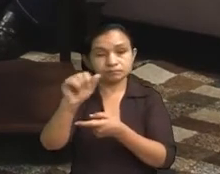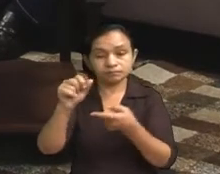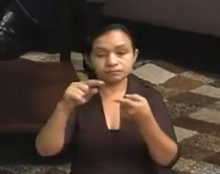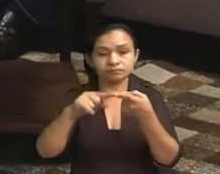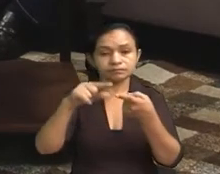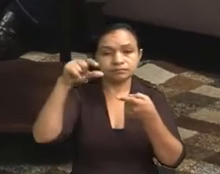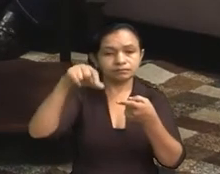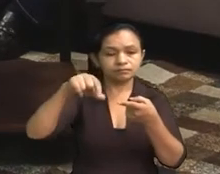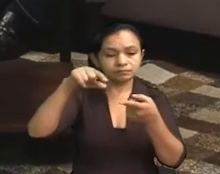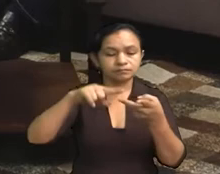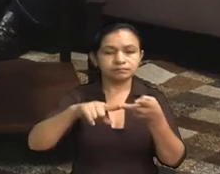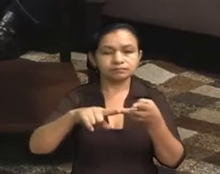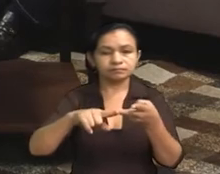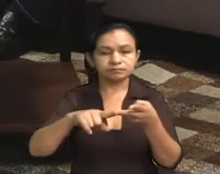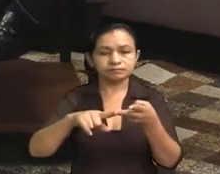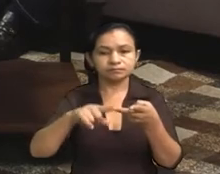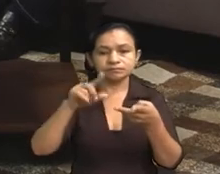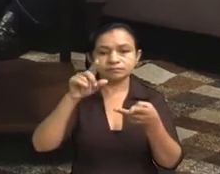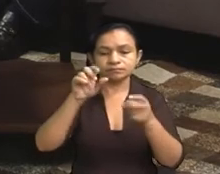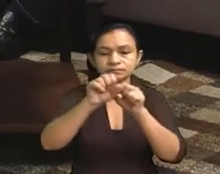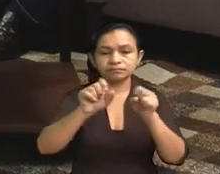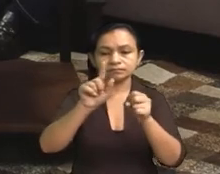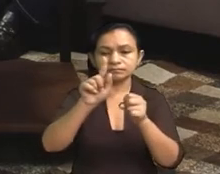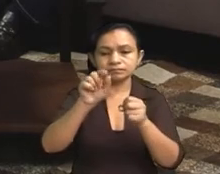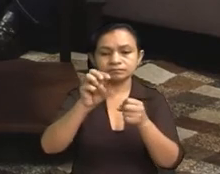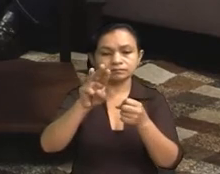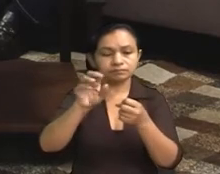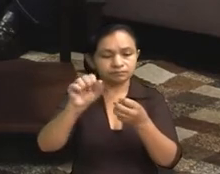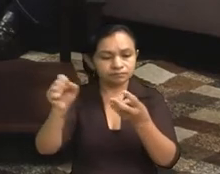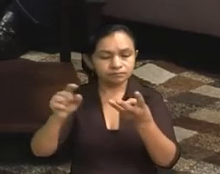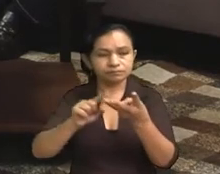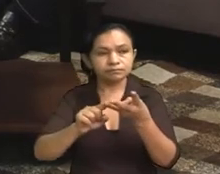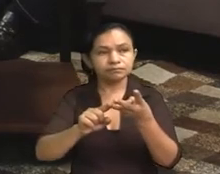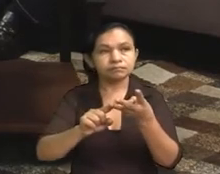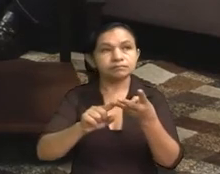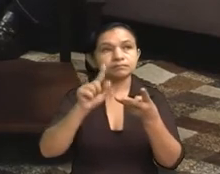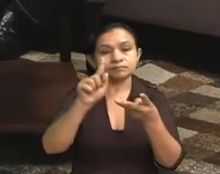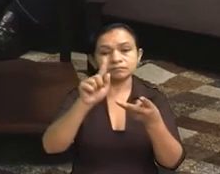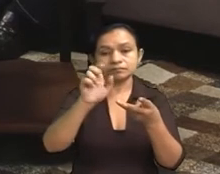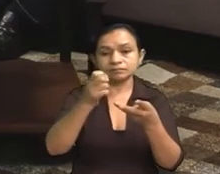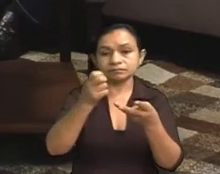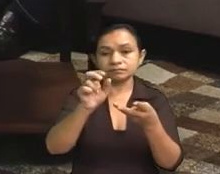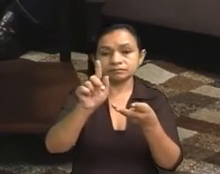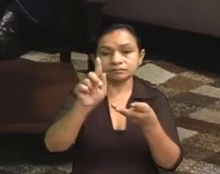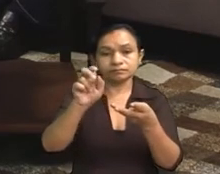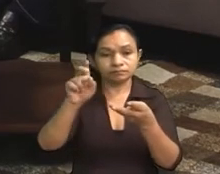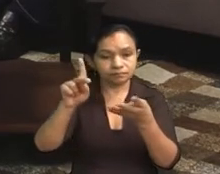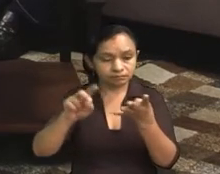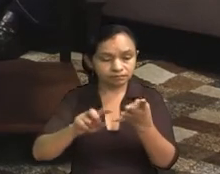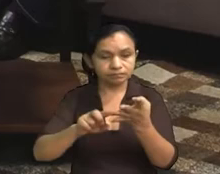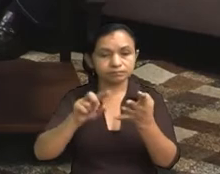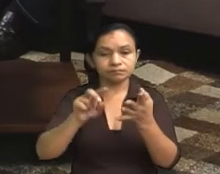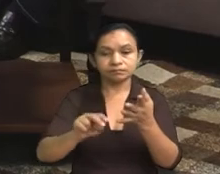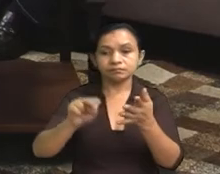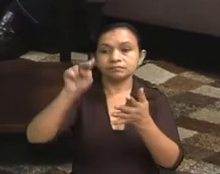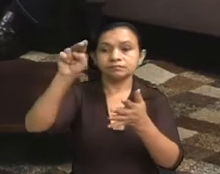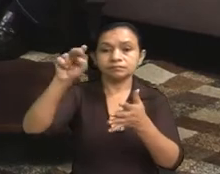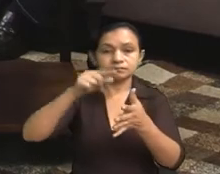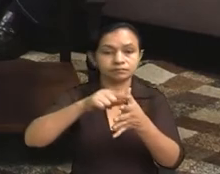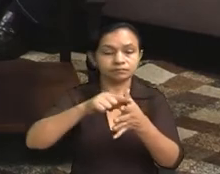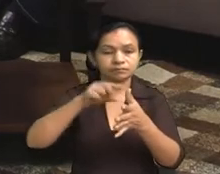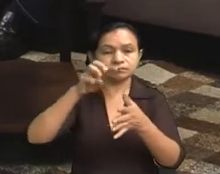en Quilalí, en Santo Tomás Chontales, en Teustepe, en Ubú Norte,